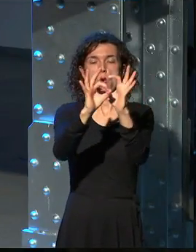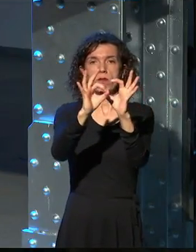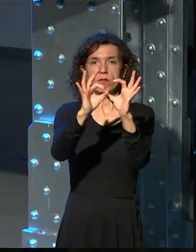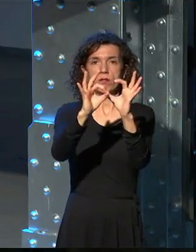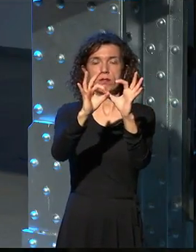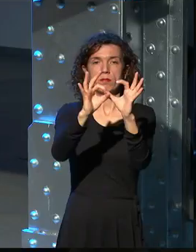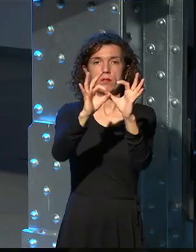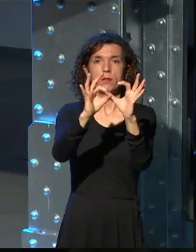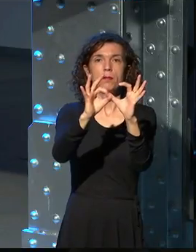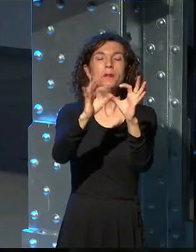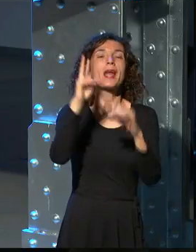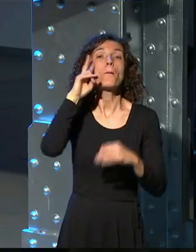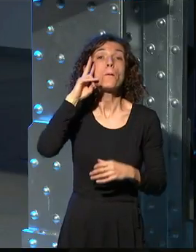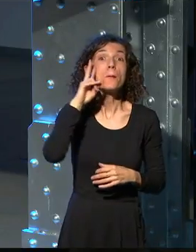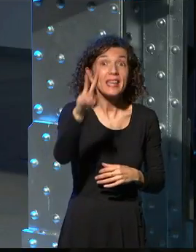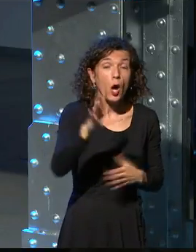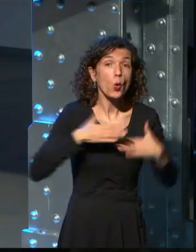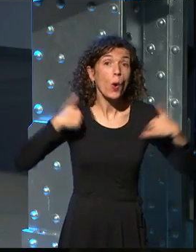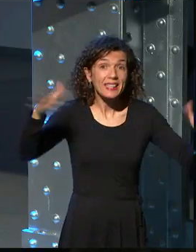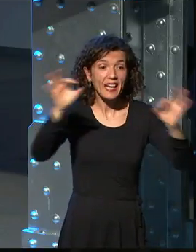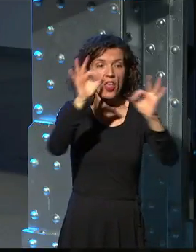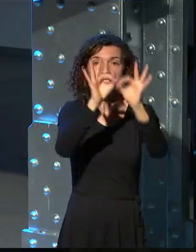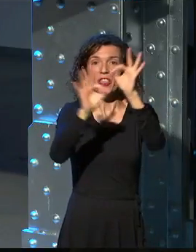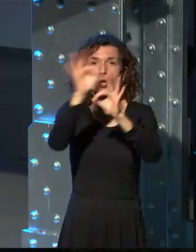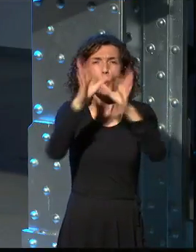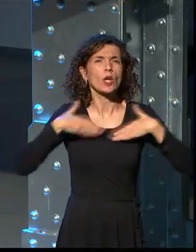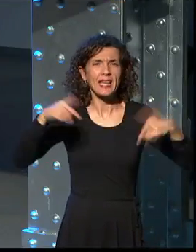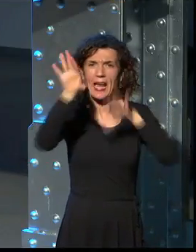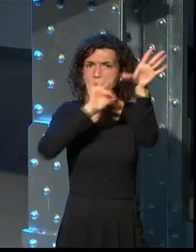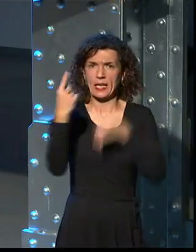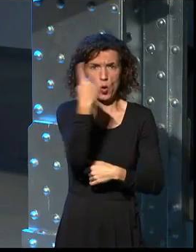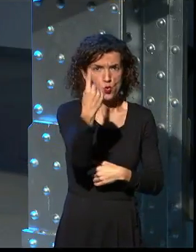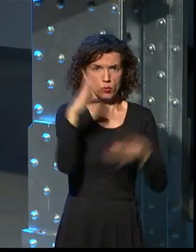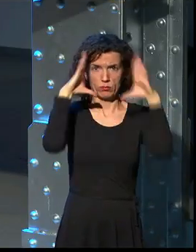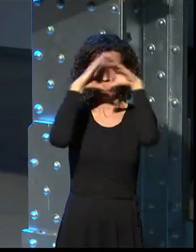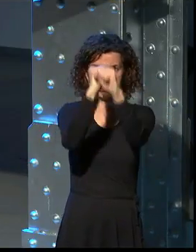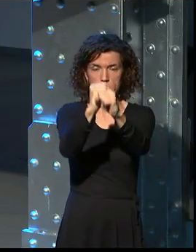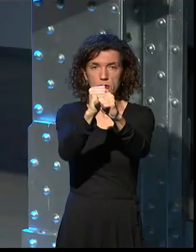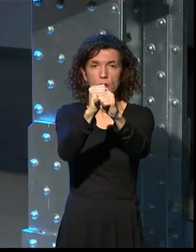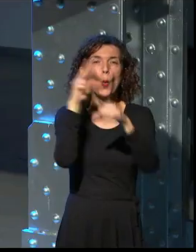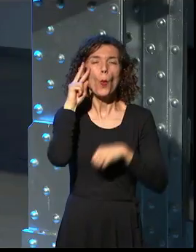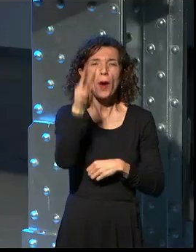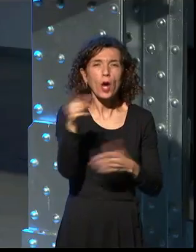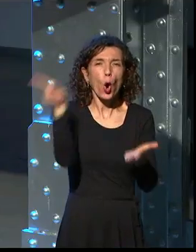tenéis alguno, prestad atención a cualquiera de los círculos según queráis. Y veis que, de nuevo, esto no es un